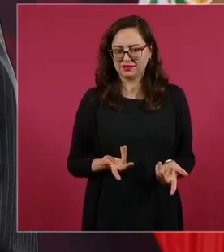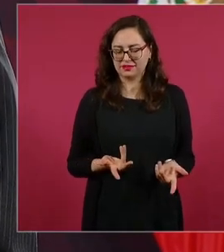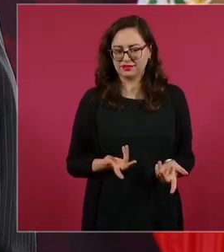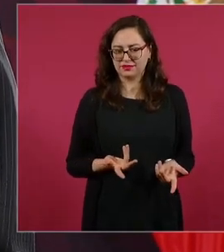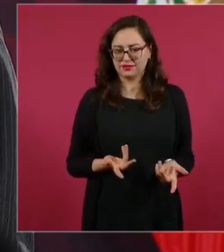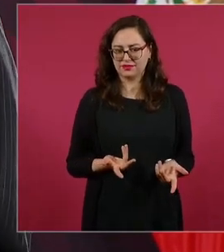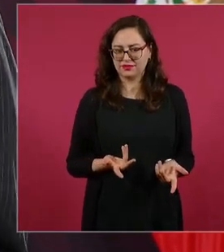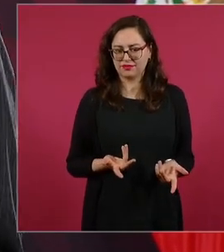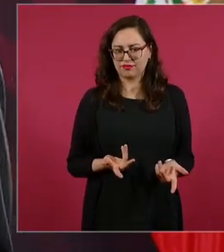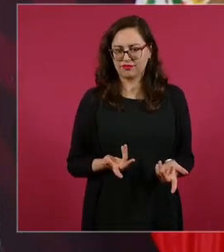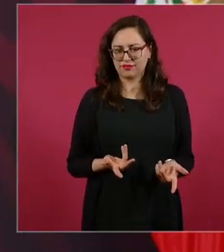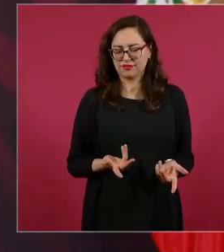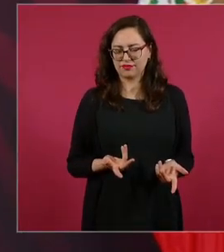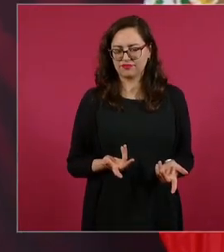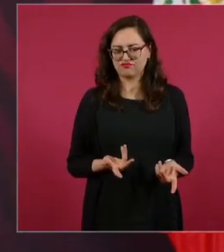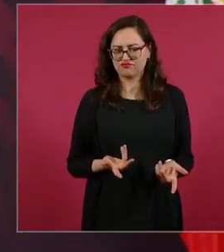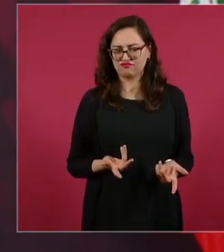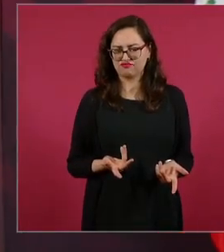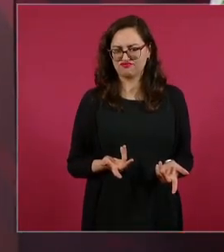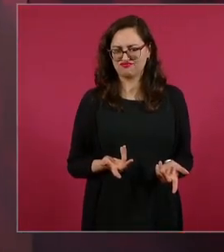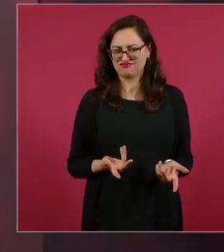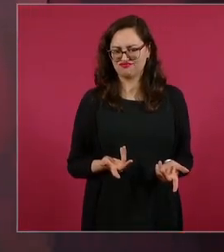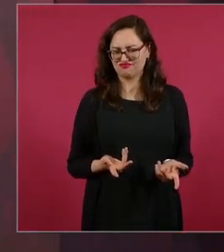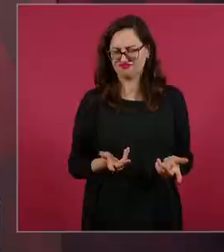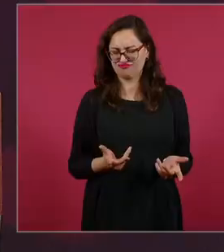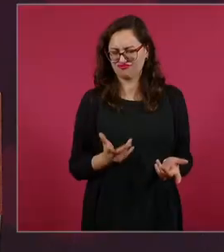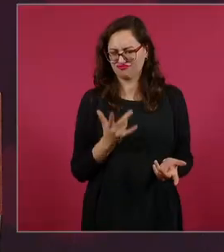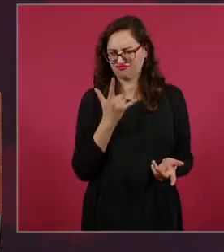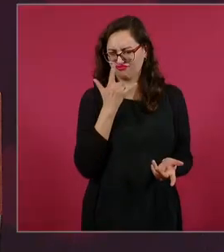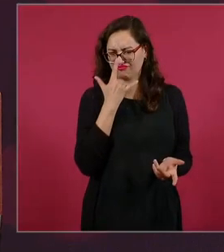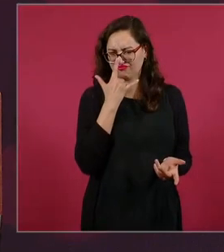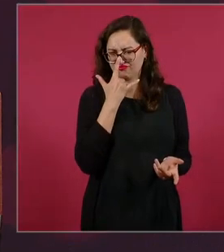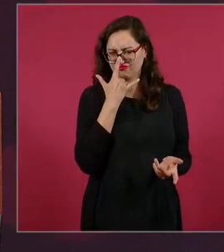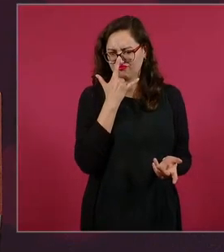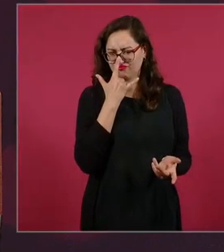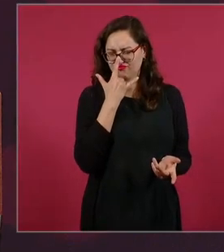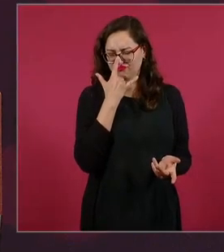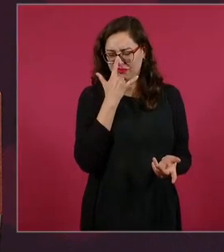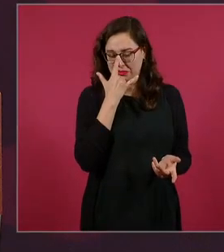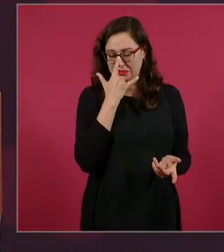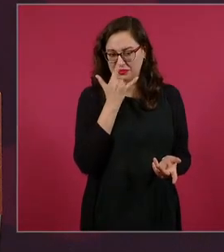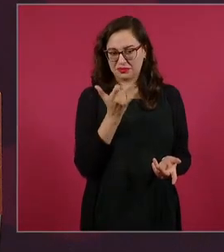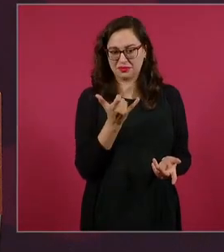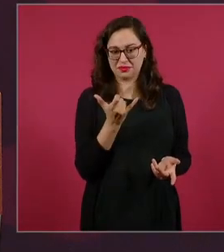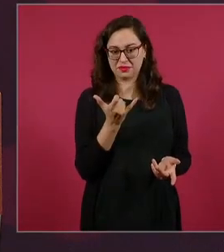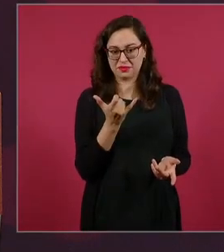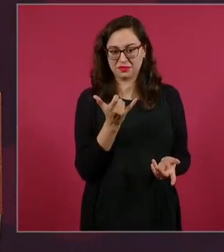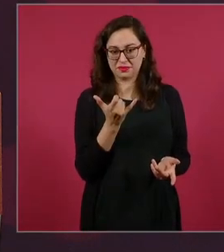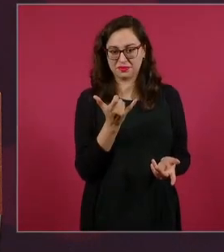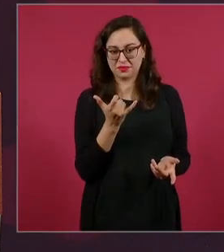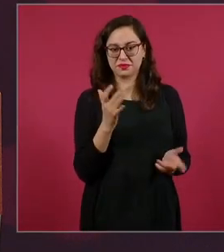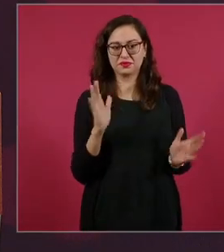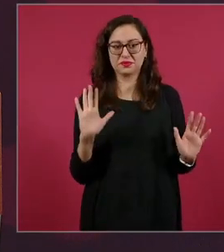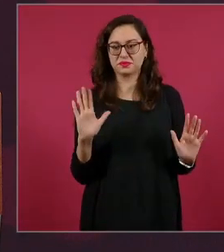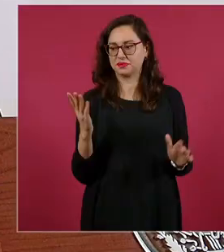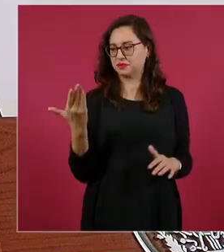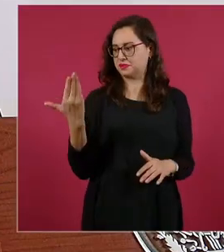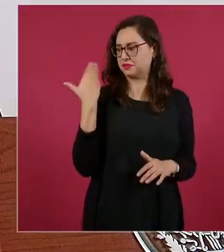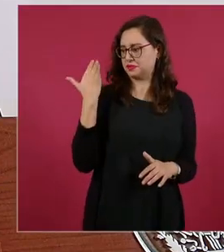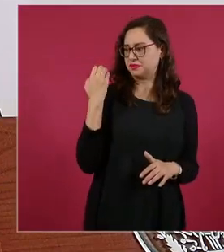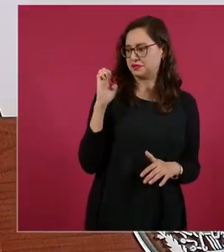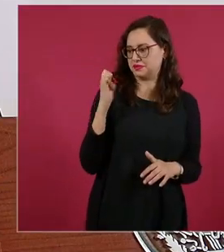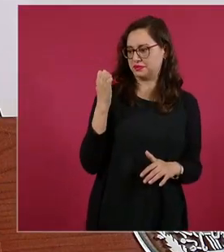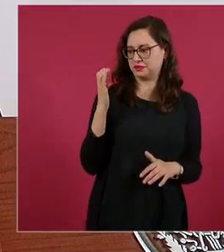Como Que De Repente Aparece En Enero Febrero